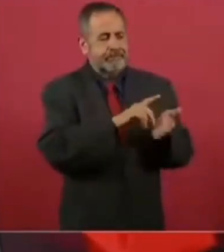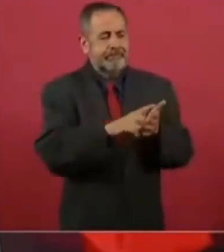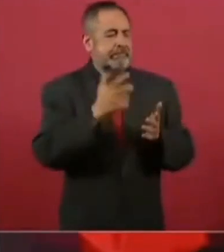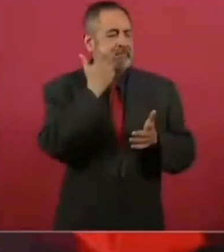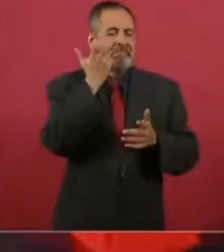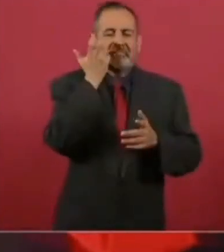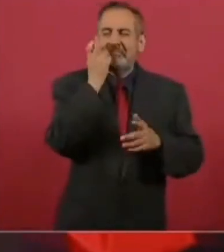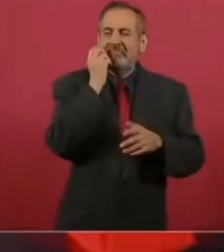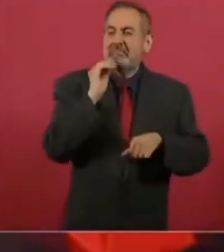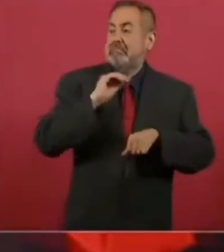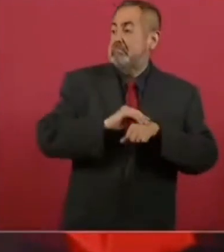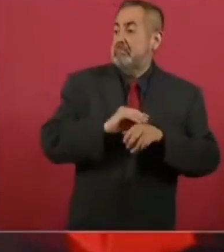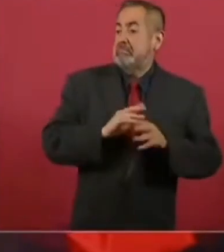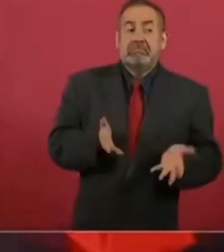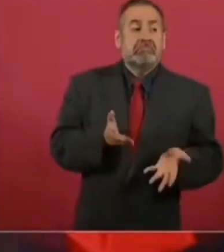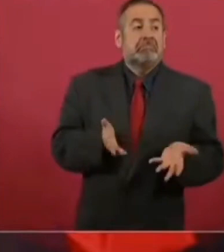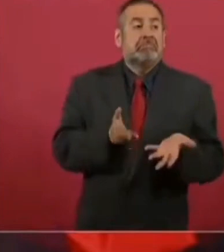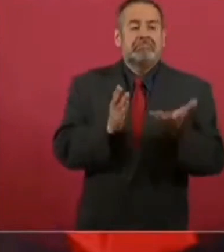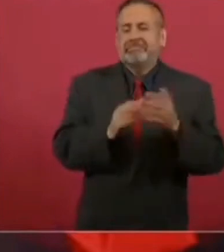tendencioso,